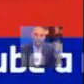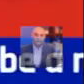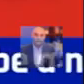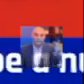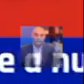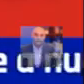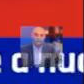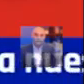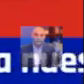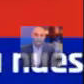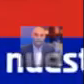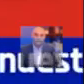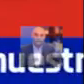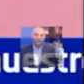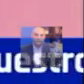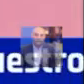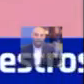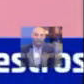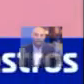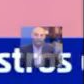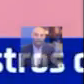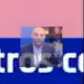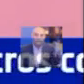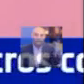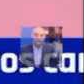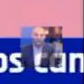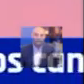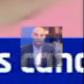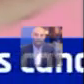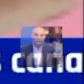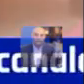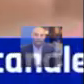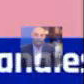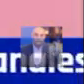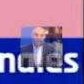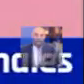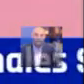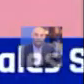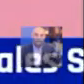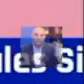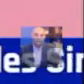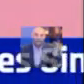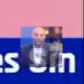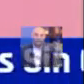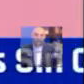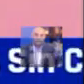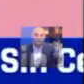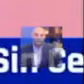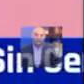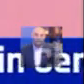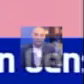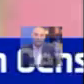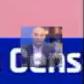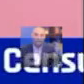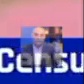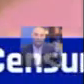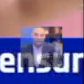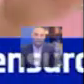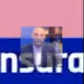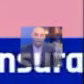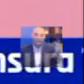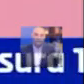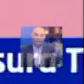de que no, se estuvo bien que quitaran a Evo Morales a través de un golpe de Estado? Hasta quedó en ridículo el señor cuando